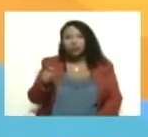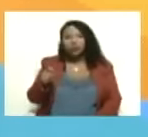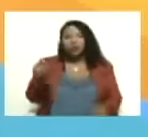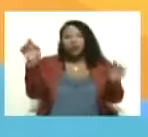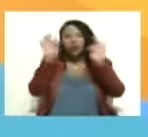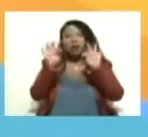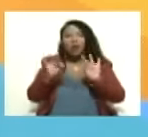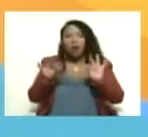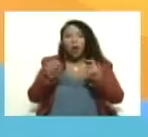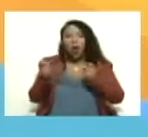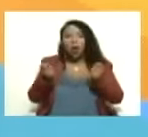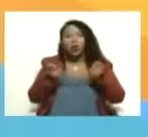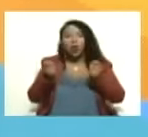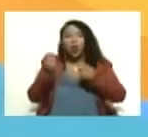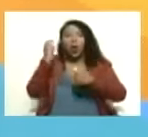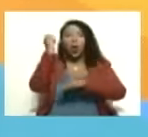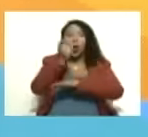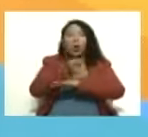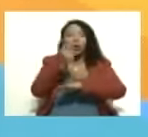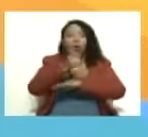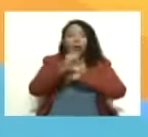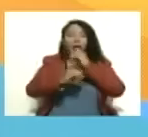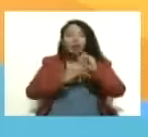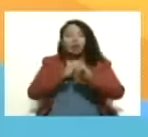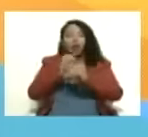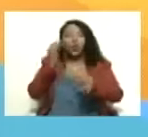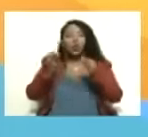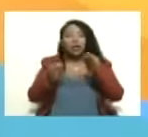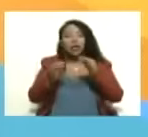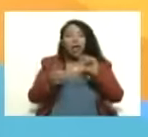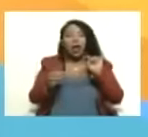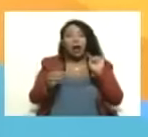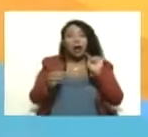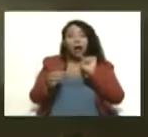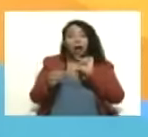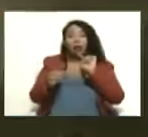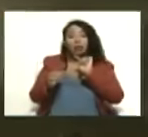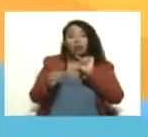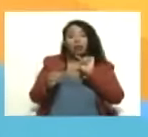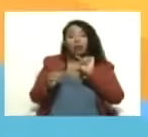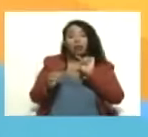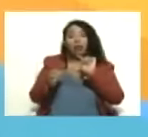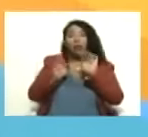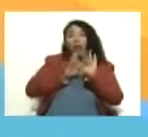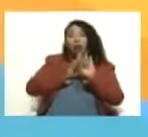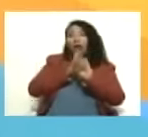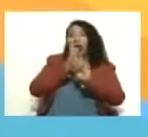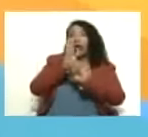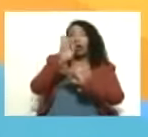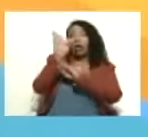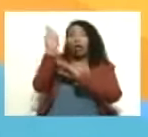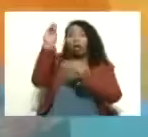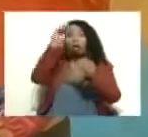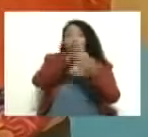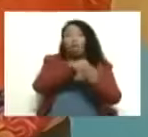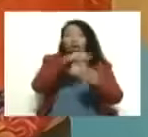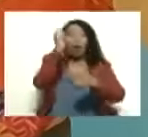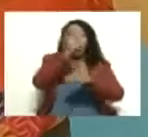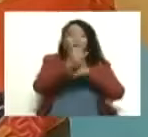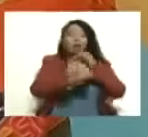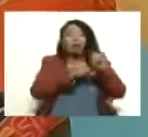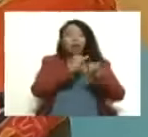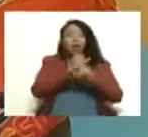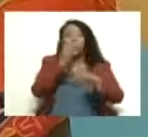jurisdicción de la Corte Internacional de Justicia pues estos bichitos se van y meten ante la Corte Internacional de